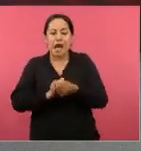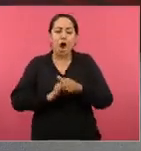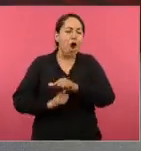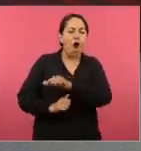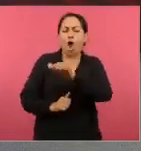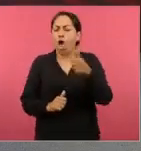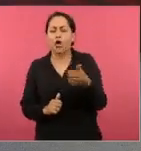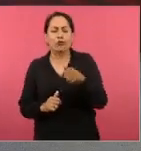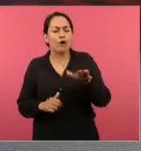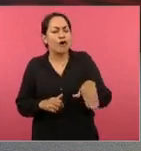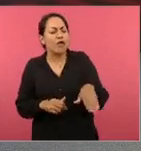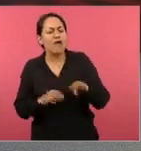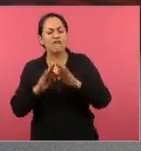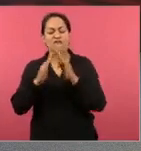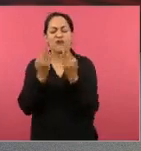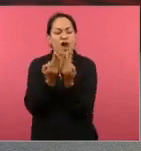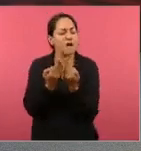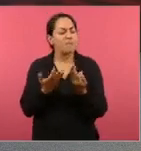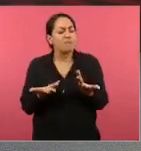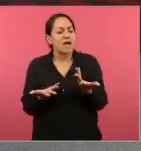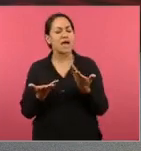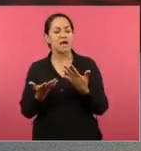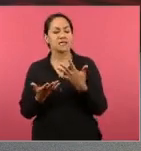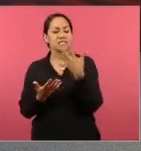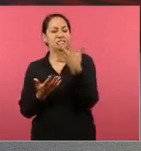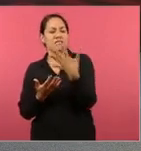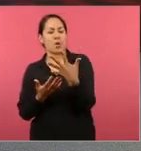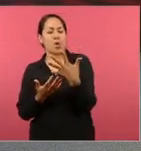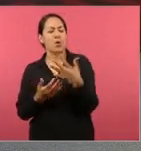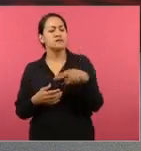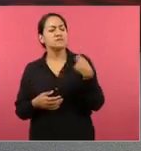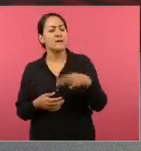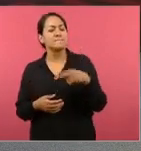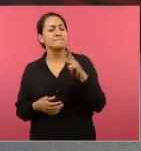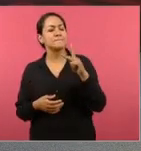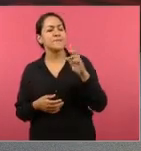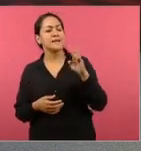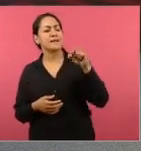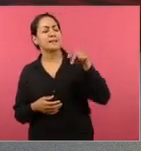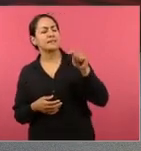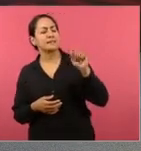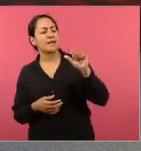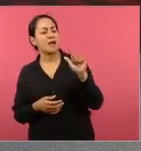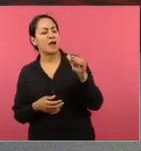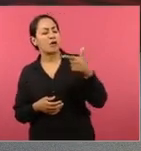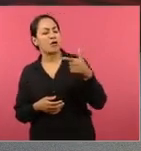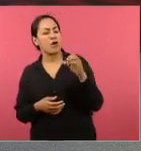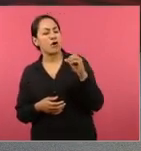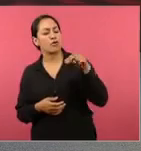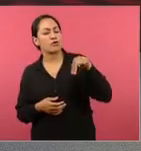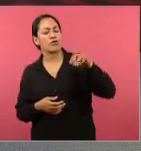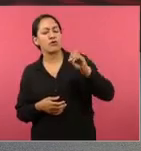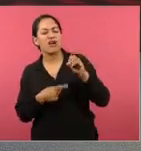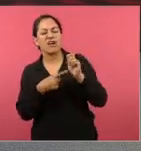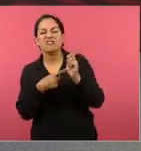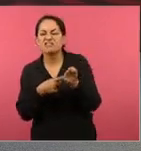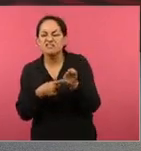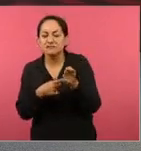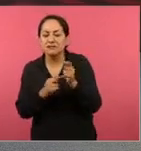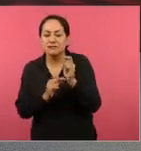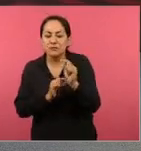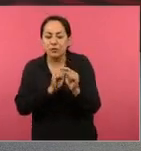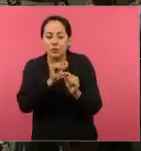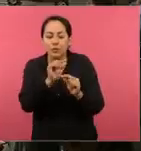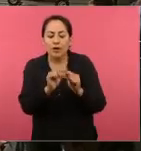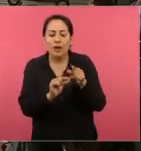cuáles? Ah, pues el que tiene 5, ya se llama pentágono, y así va a ir avanzando poco a poco.